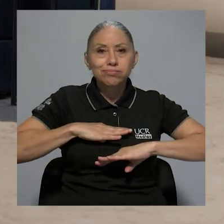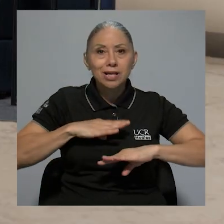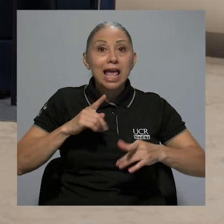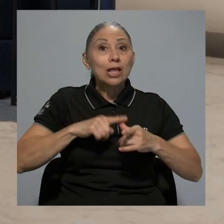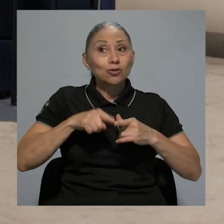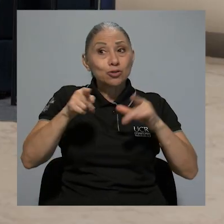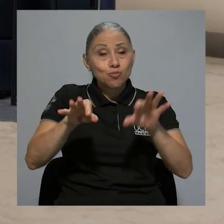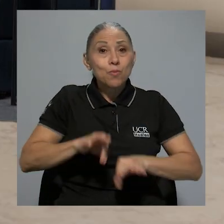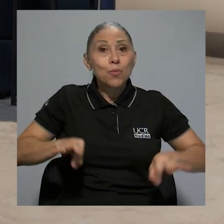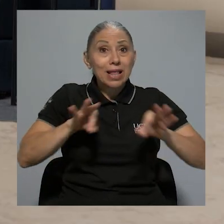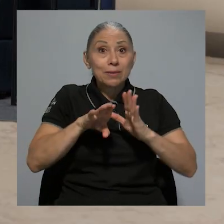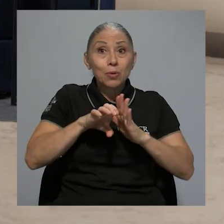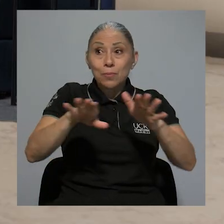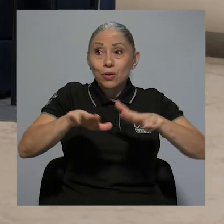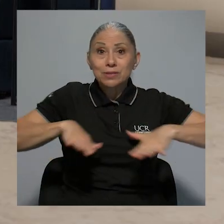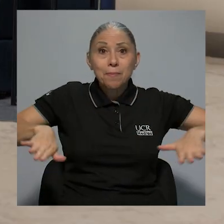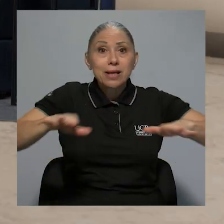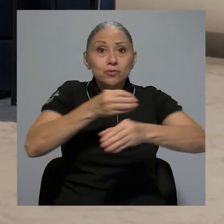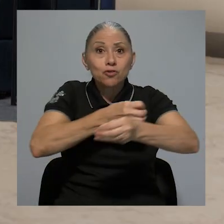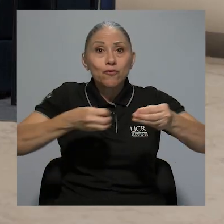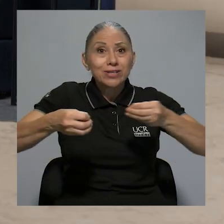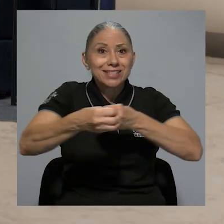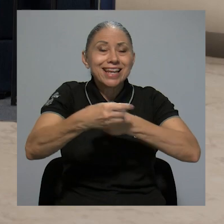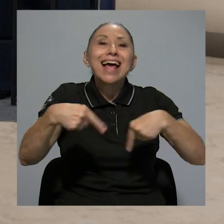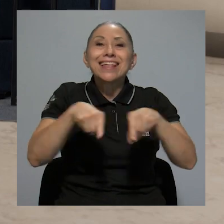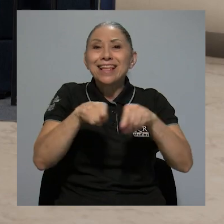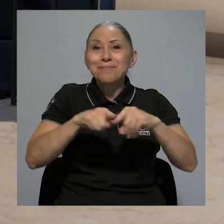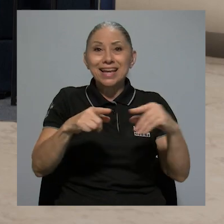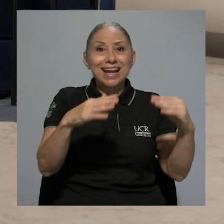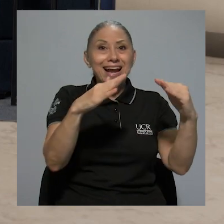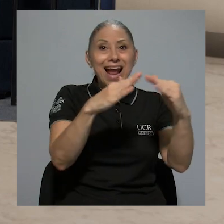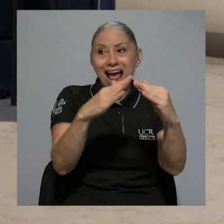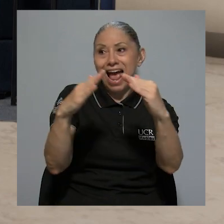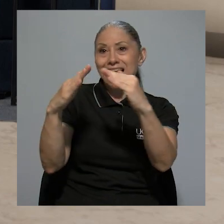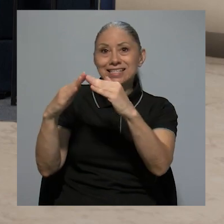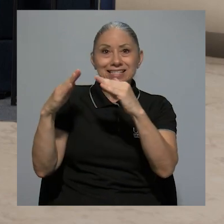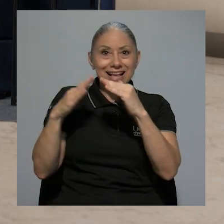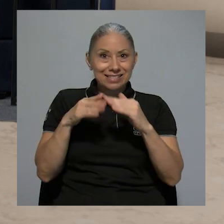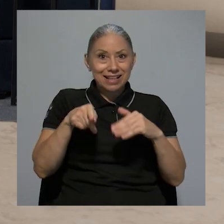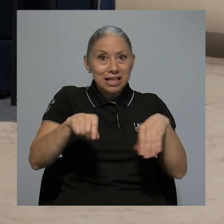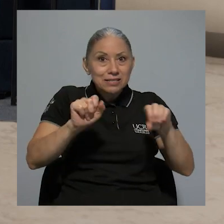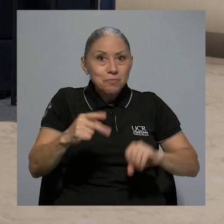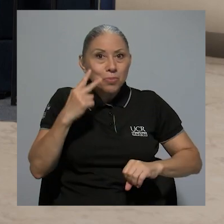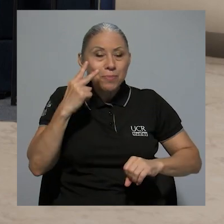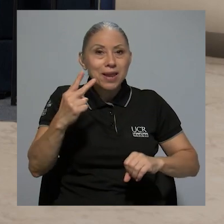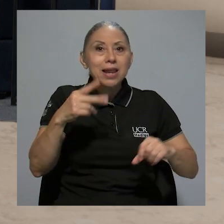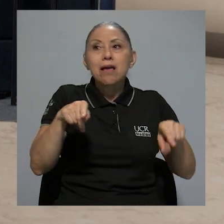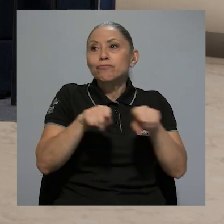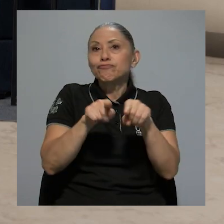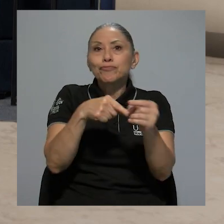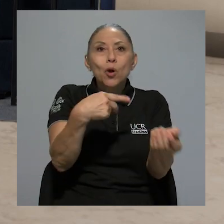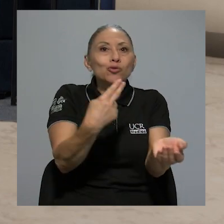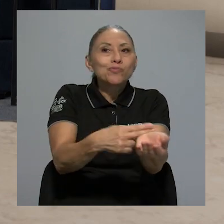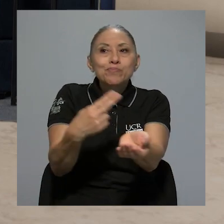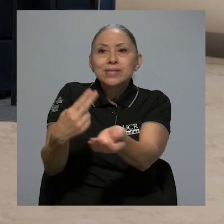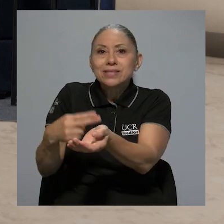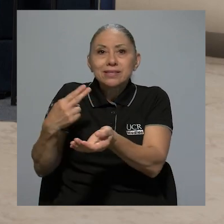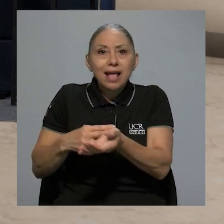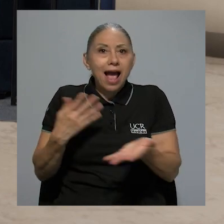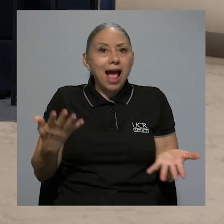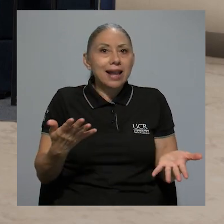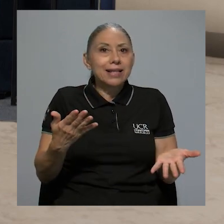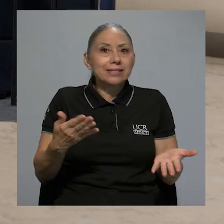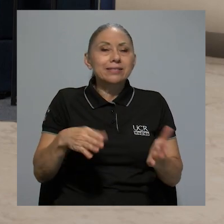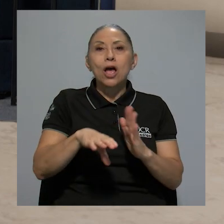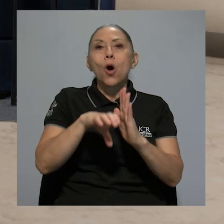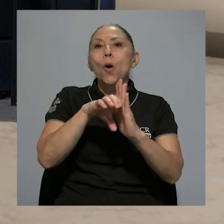espacios de oficina, incluso en las casas, que es como el primer lugar donde podríamos verlo, en hospitales, por